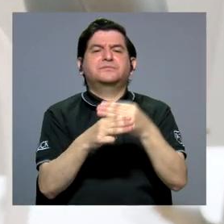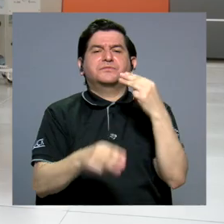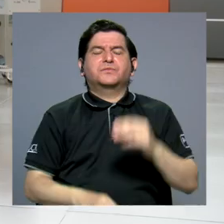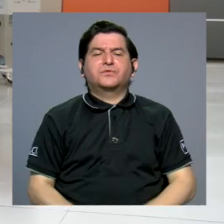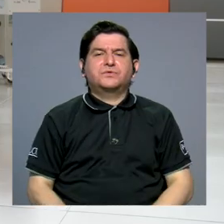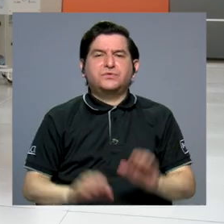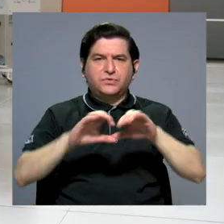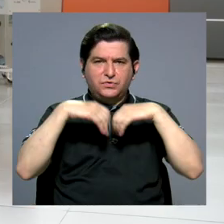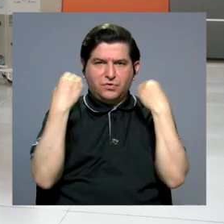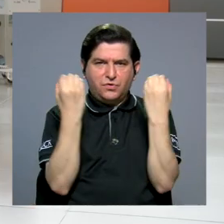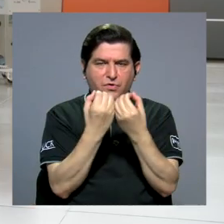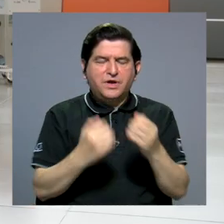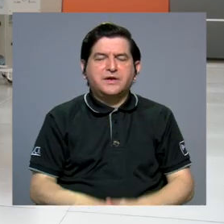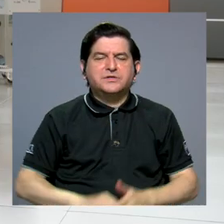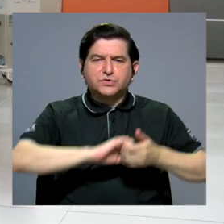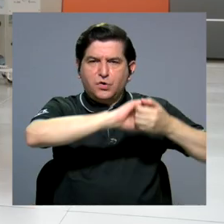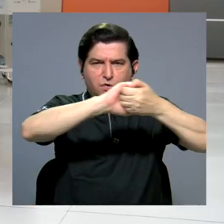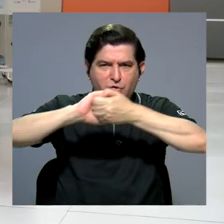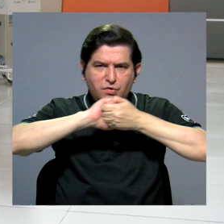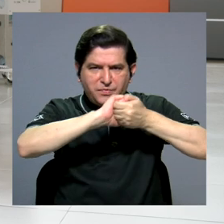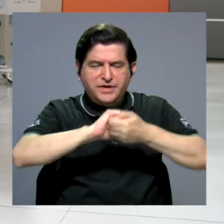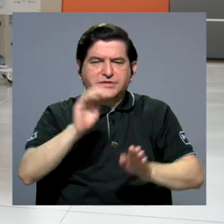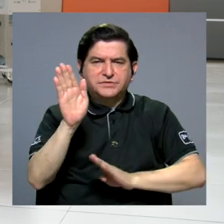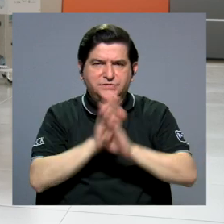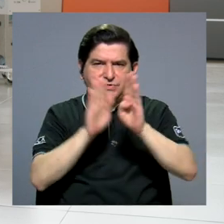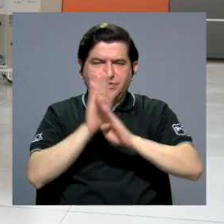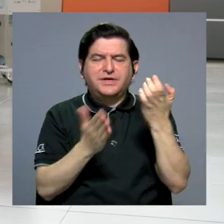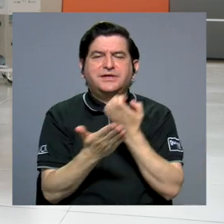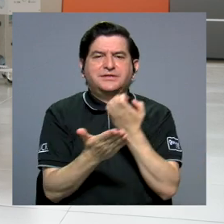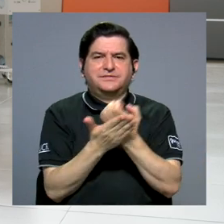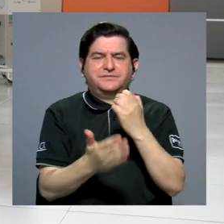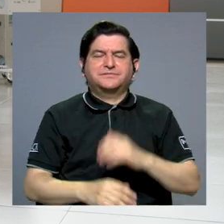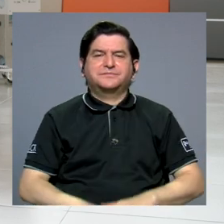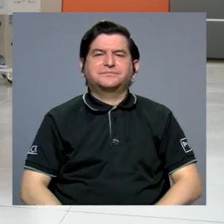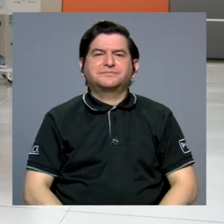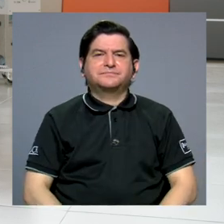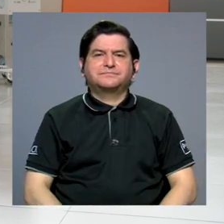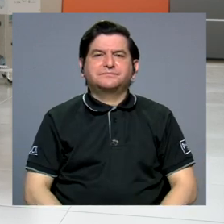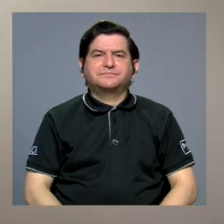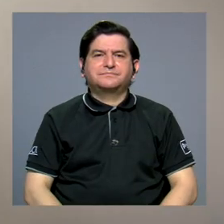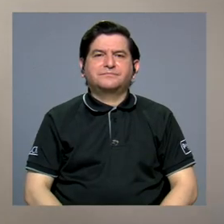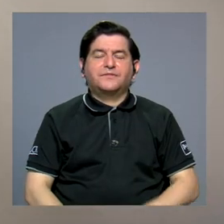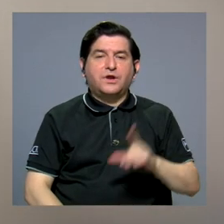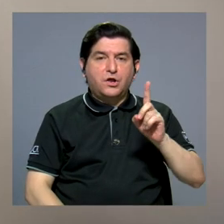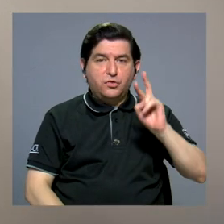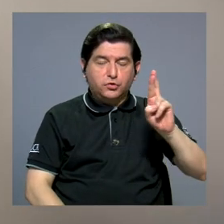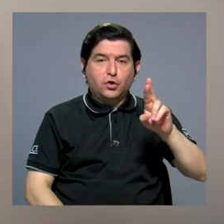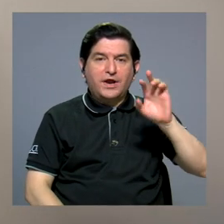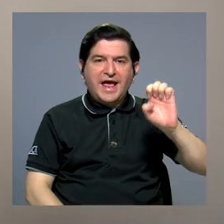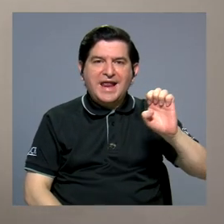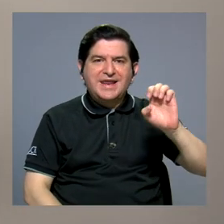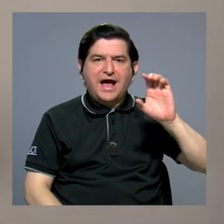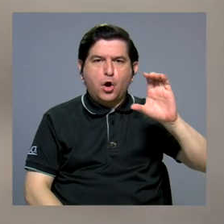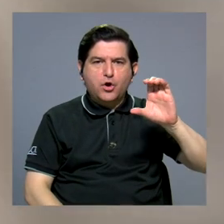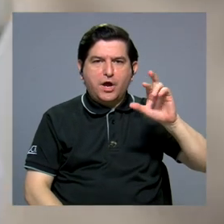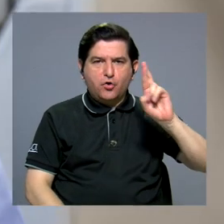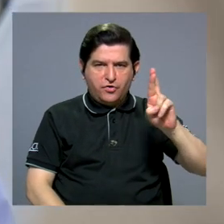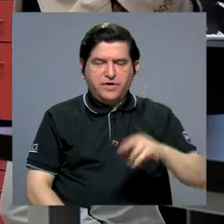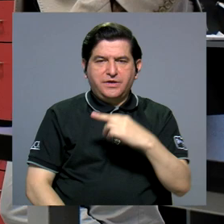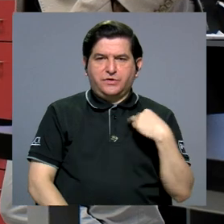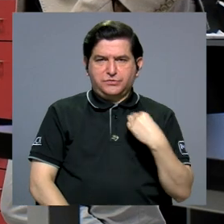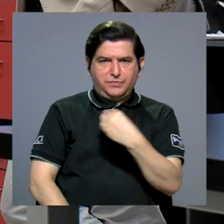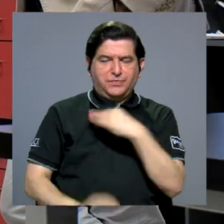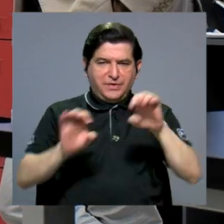mundial por la Organización para la Cooperación y el Desarrollo Económicos. El doctor Elian Conejo